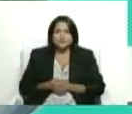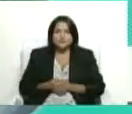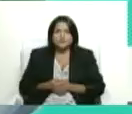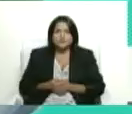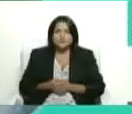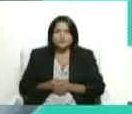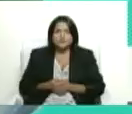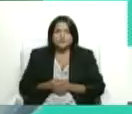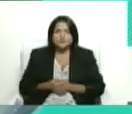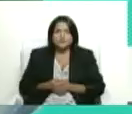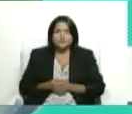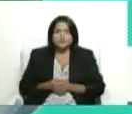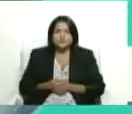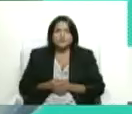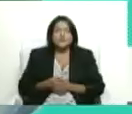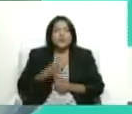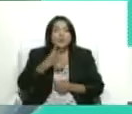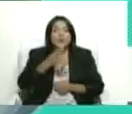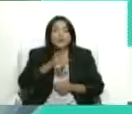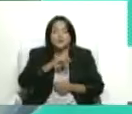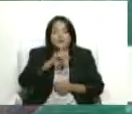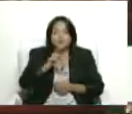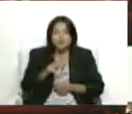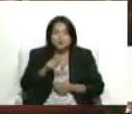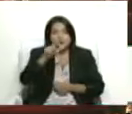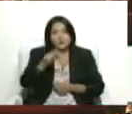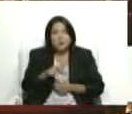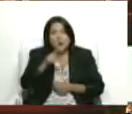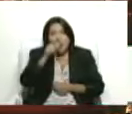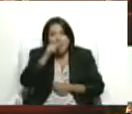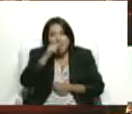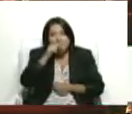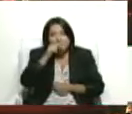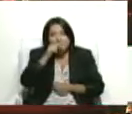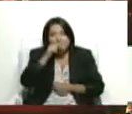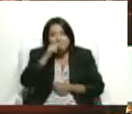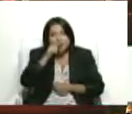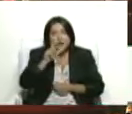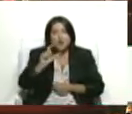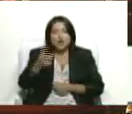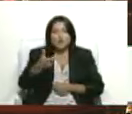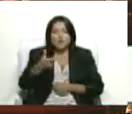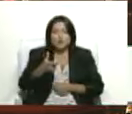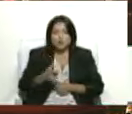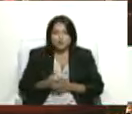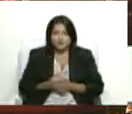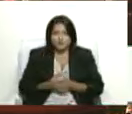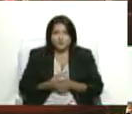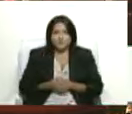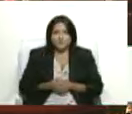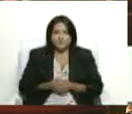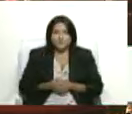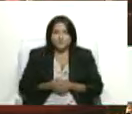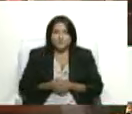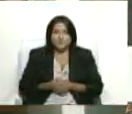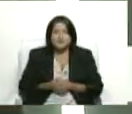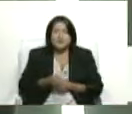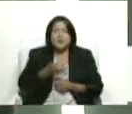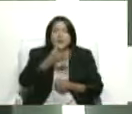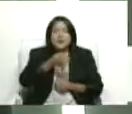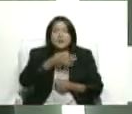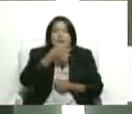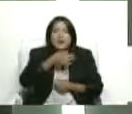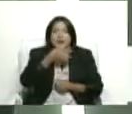La cuarta y última pregunta la realiza Abraham Díaz por Globovisión. Bien, buenos días, buenas tardes,